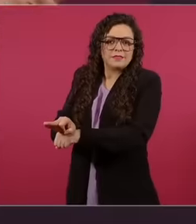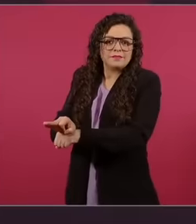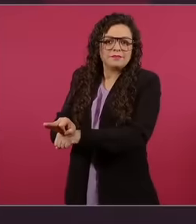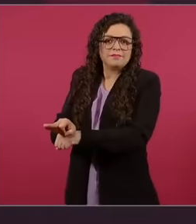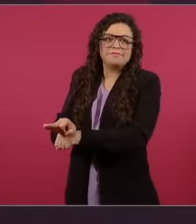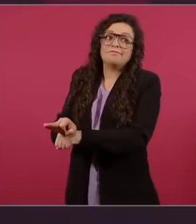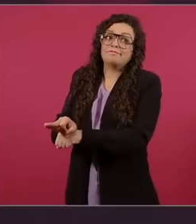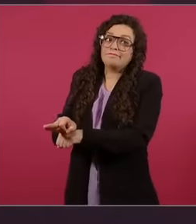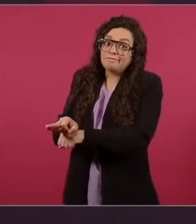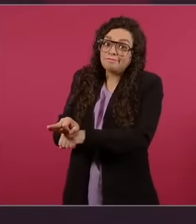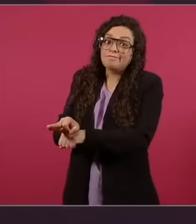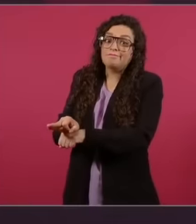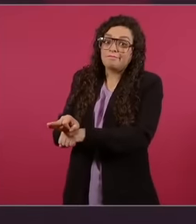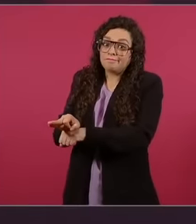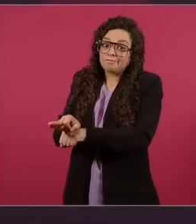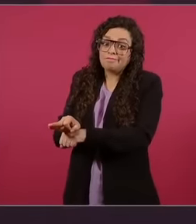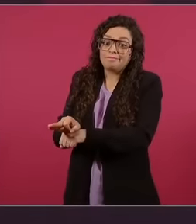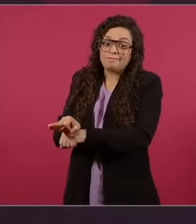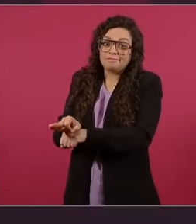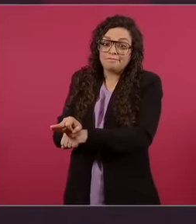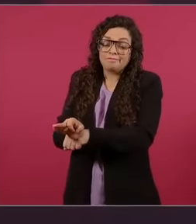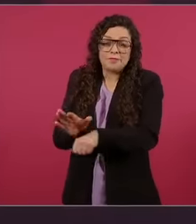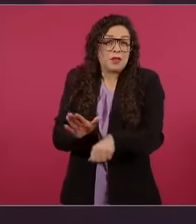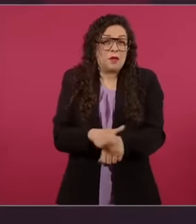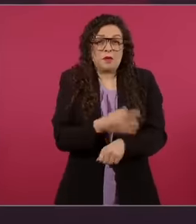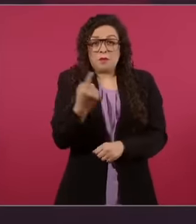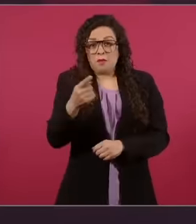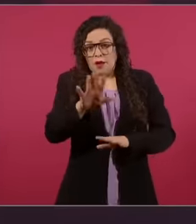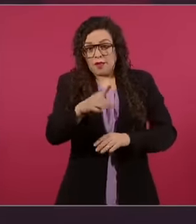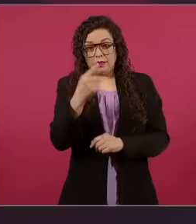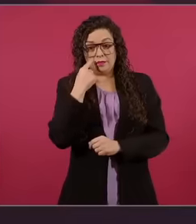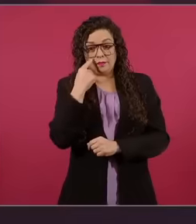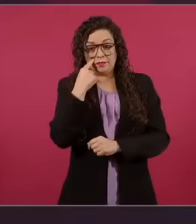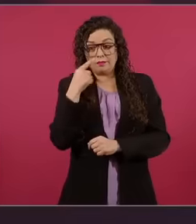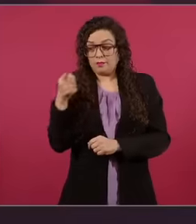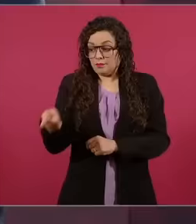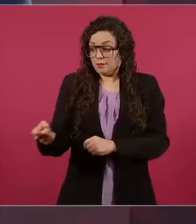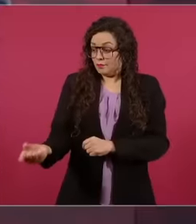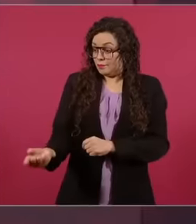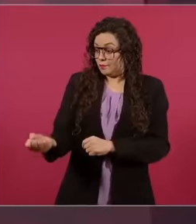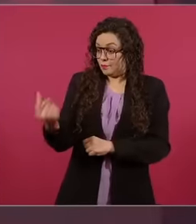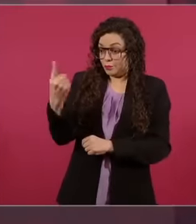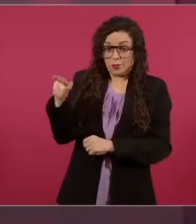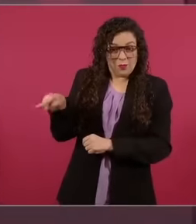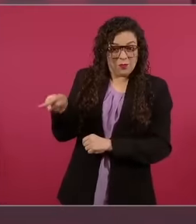porque pues aquí lo que gana uno de ellos,